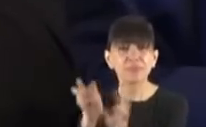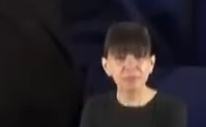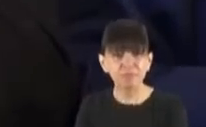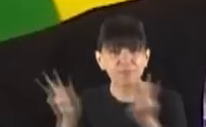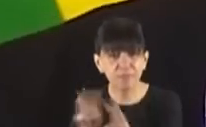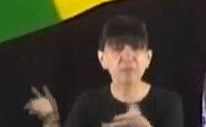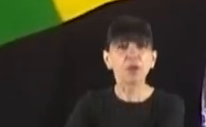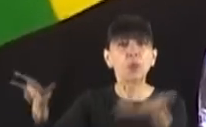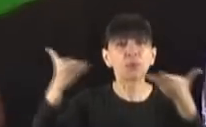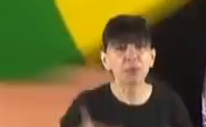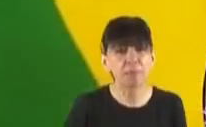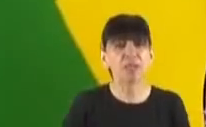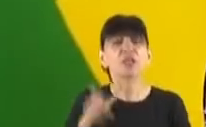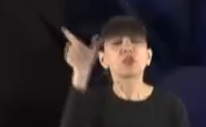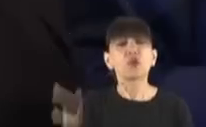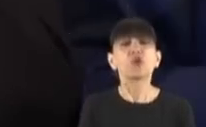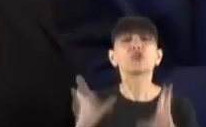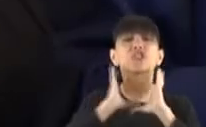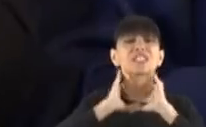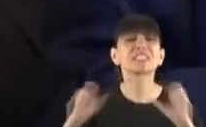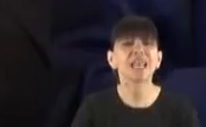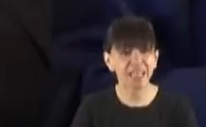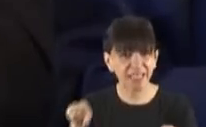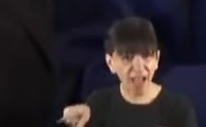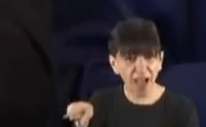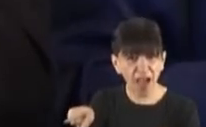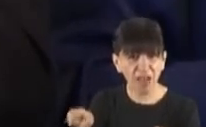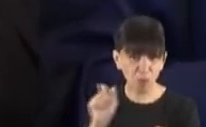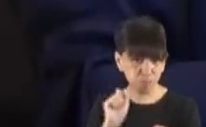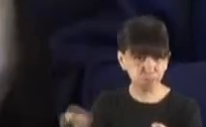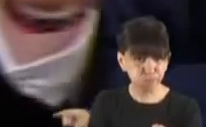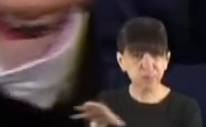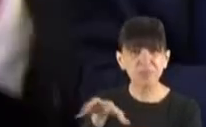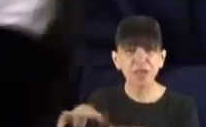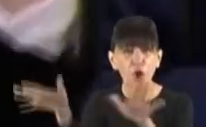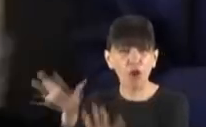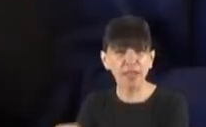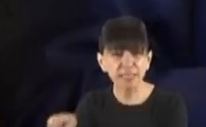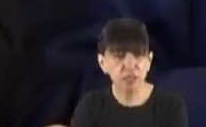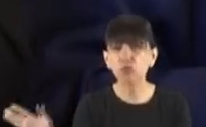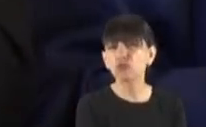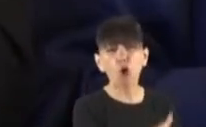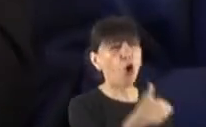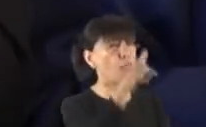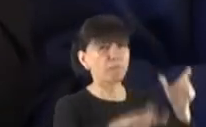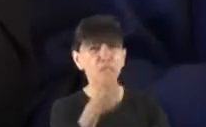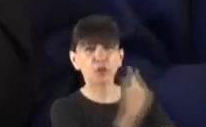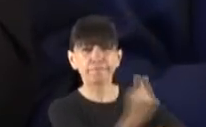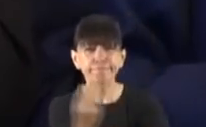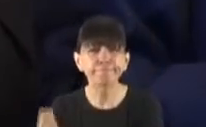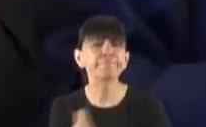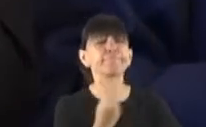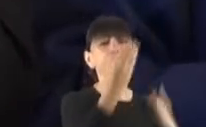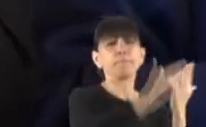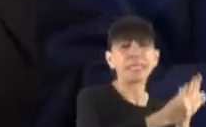Bienvenido al secretario adjunto de la organización, bienvenido a todos los representantes, ministros, jefes de las